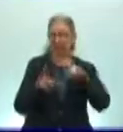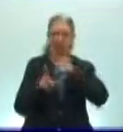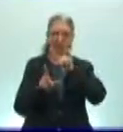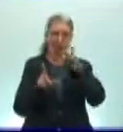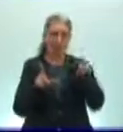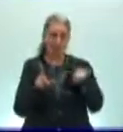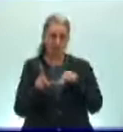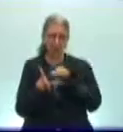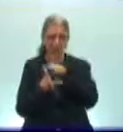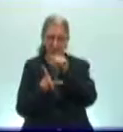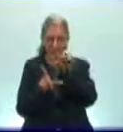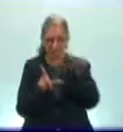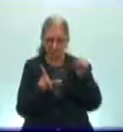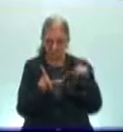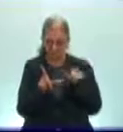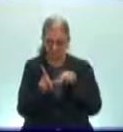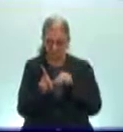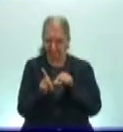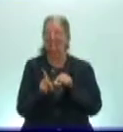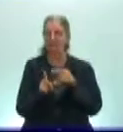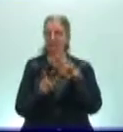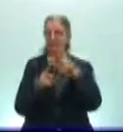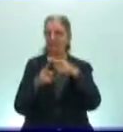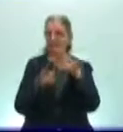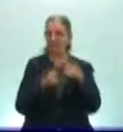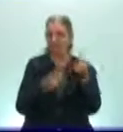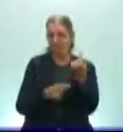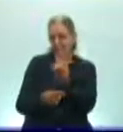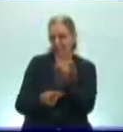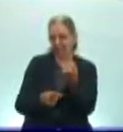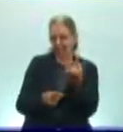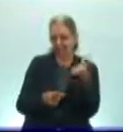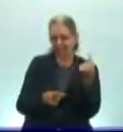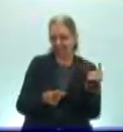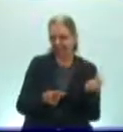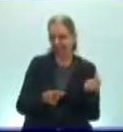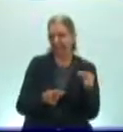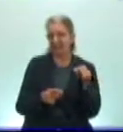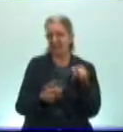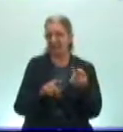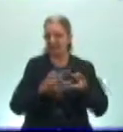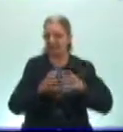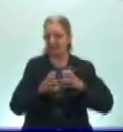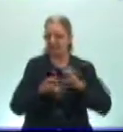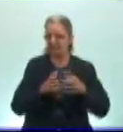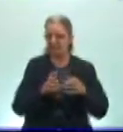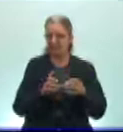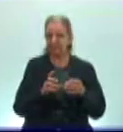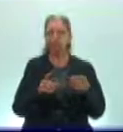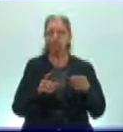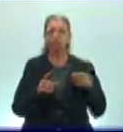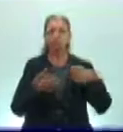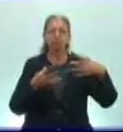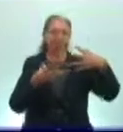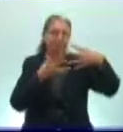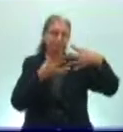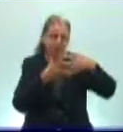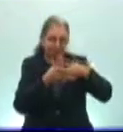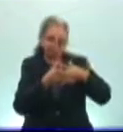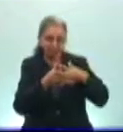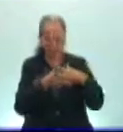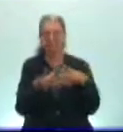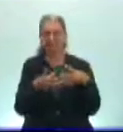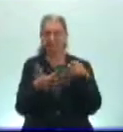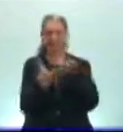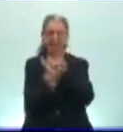o sea, del borde de la circunferencia que forman estos objetos con su diámetro. Vamos entonces a